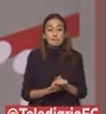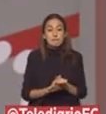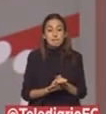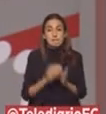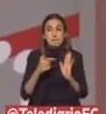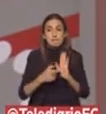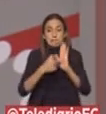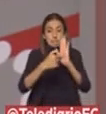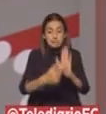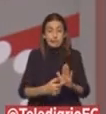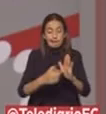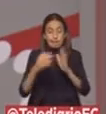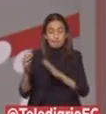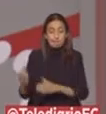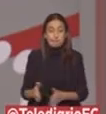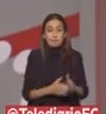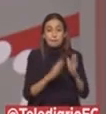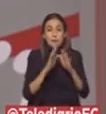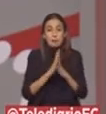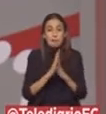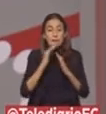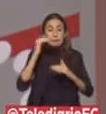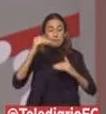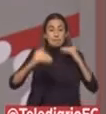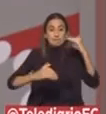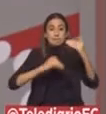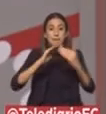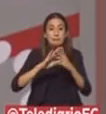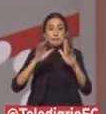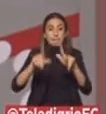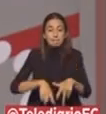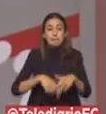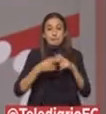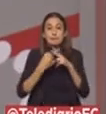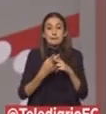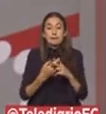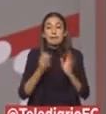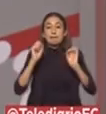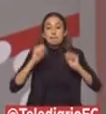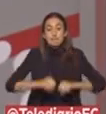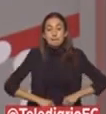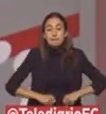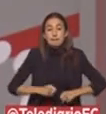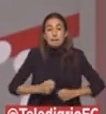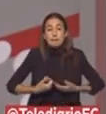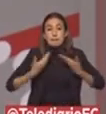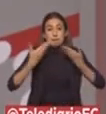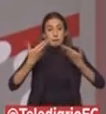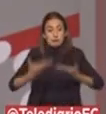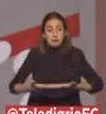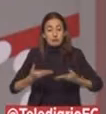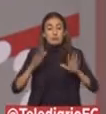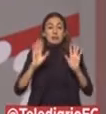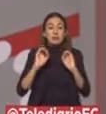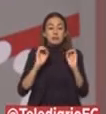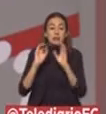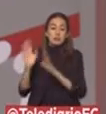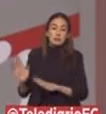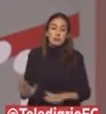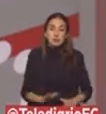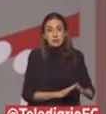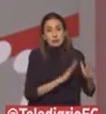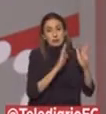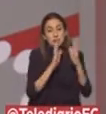en términos del presidente piñera como una organización desde ideologizada me parece que es por lo menos no decir la totalidad